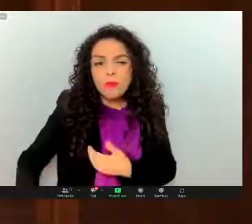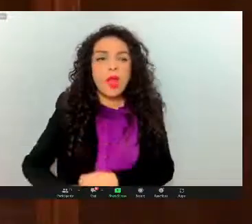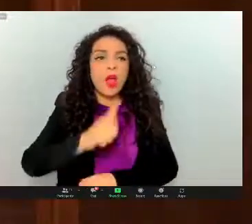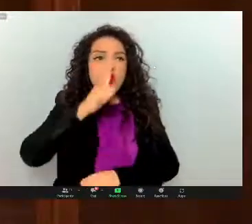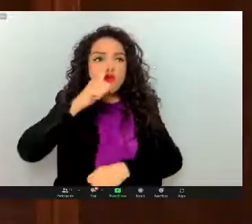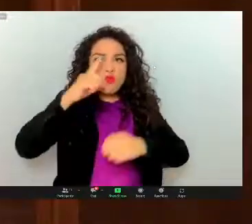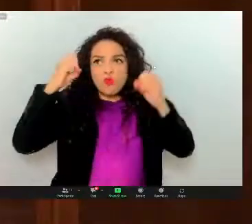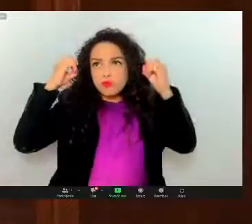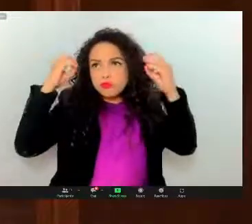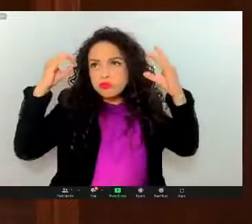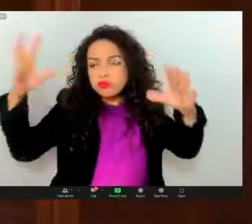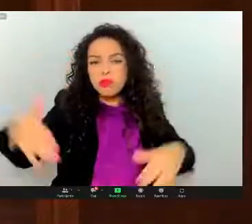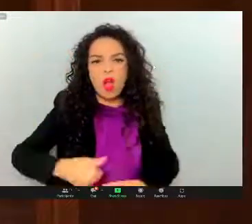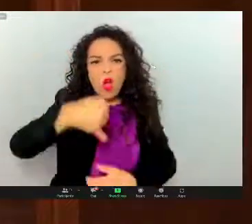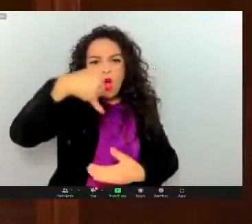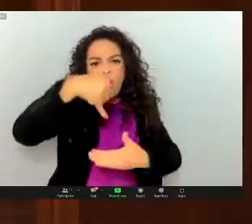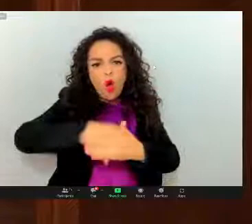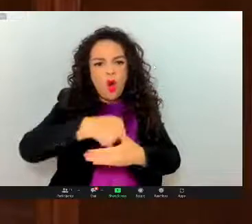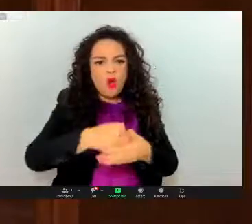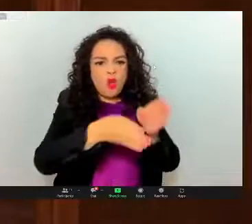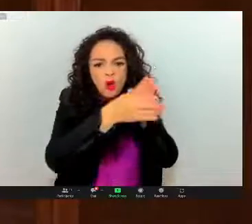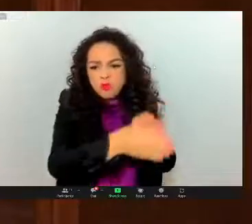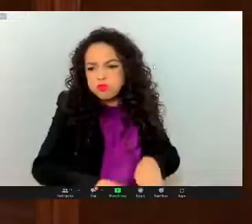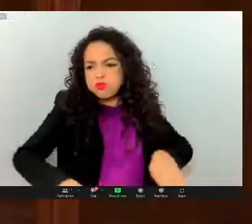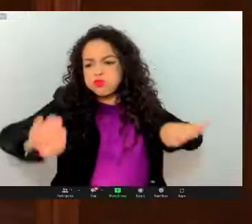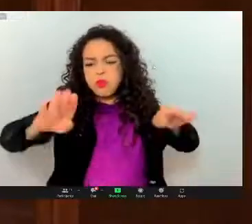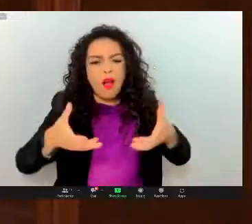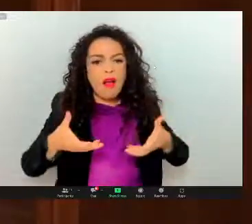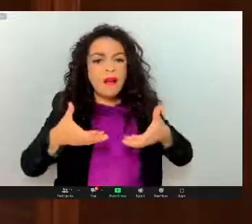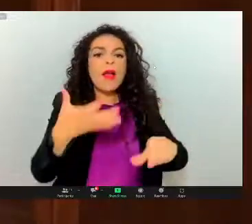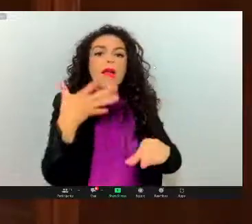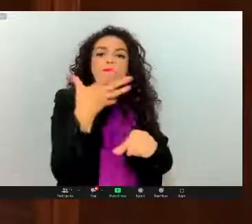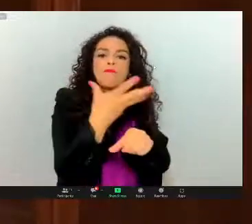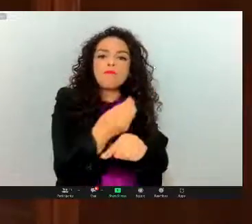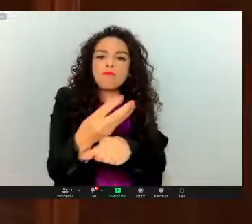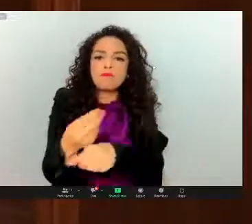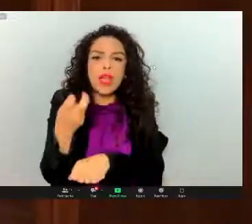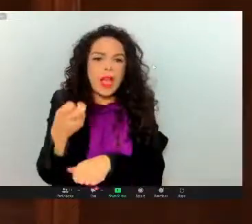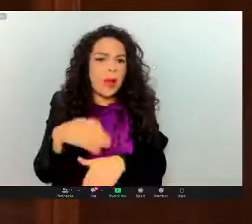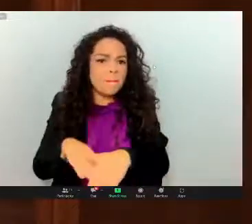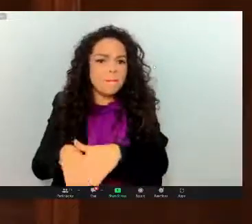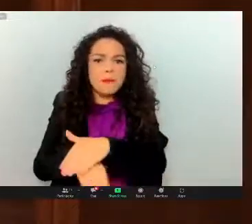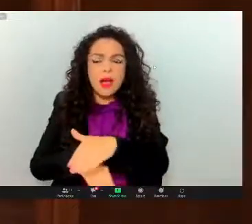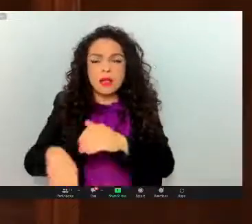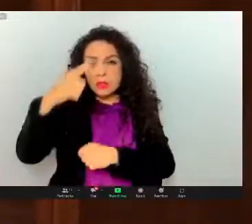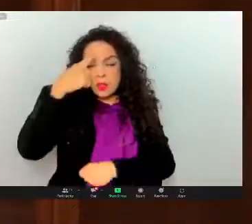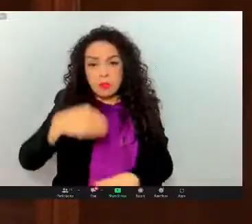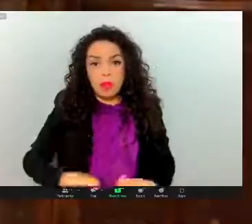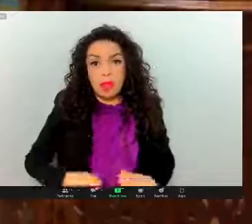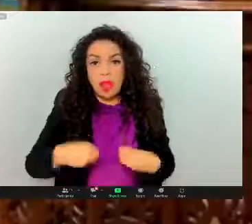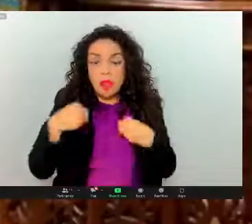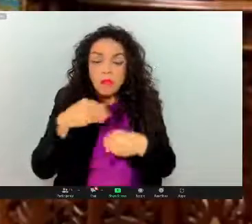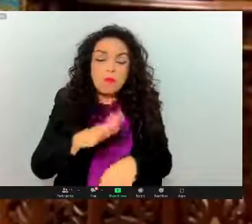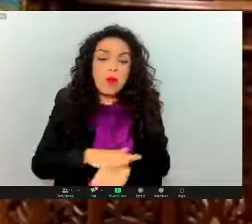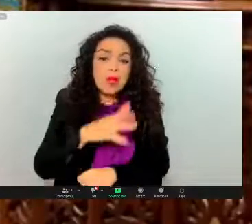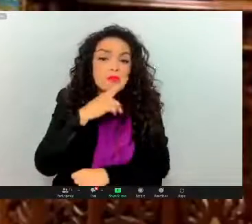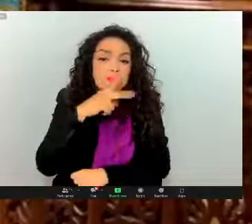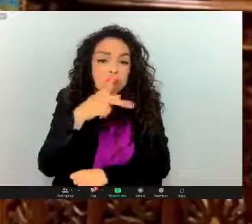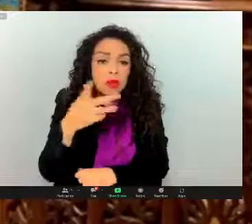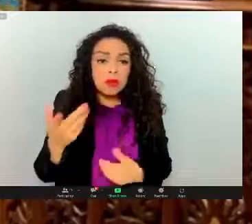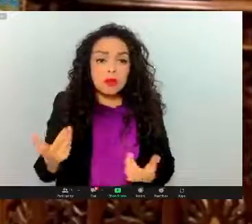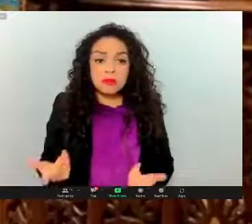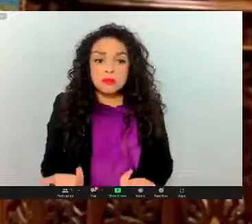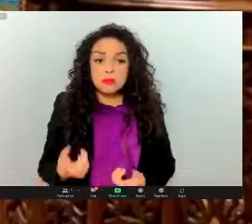necesidades tan elementales que requieren los ciudadanos para el bienestar de sus vidas en cada